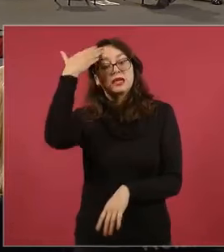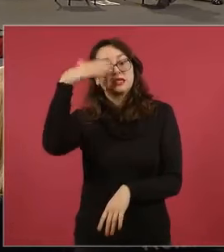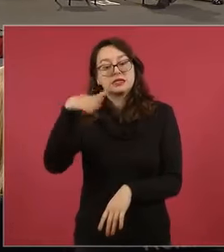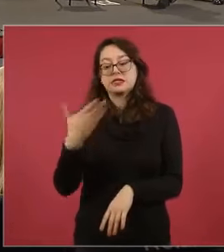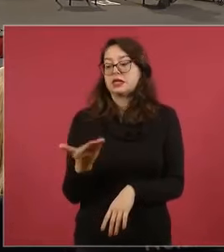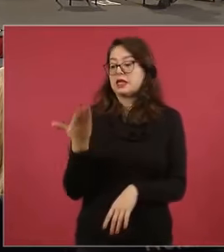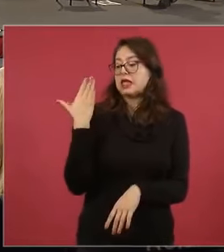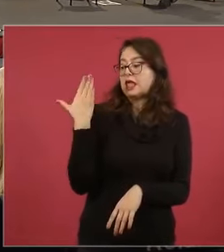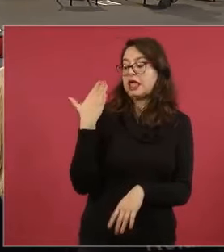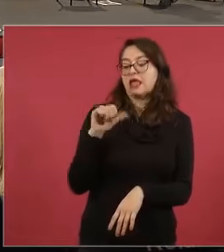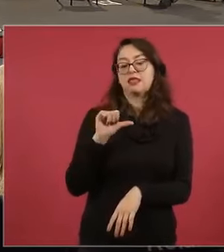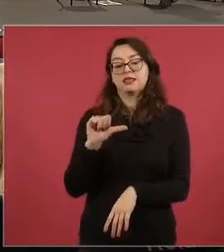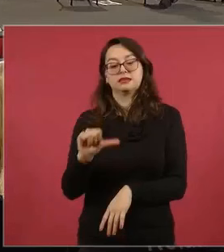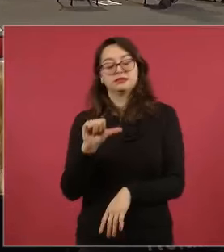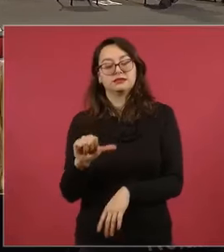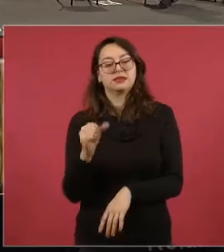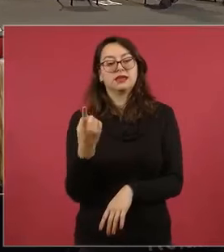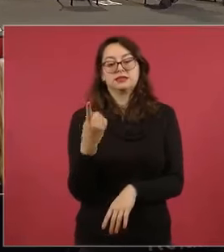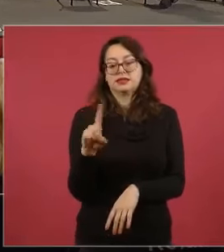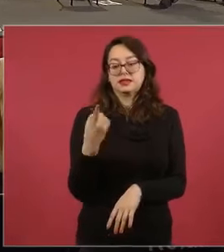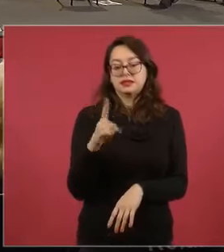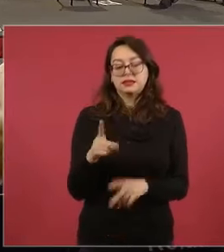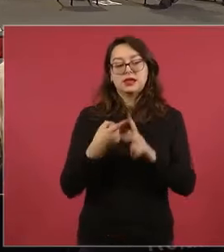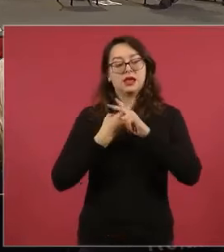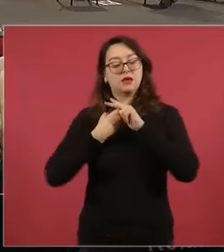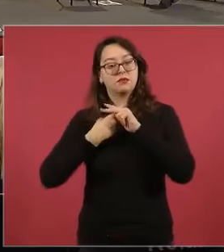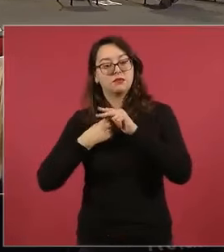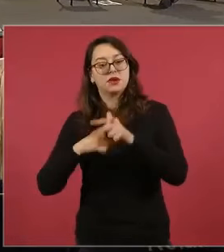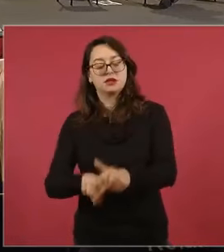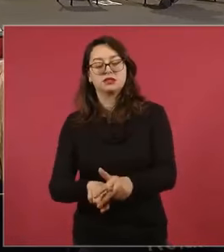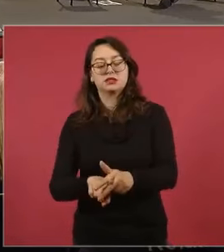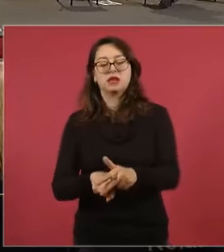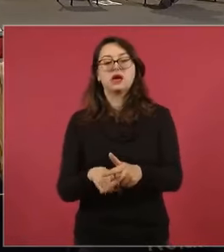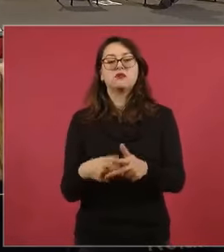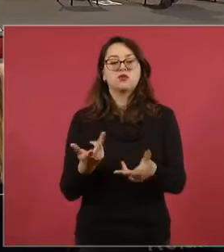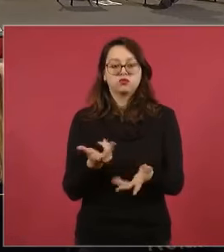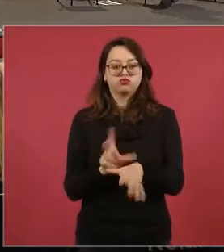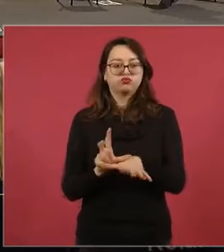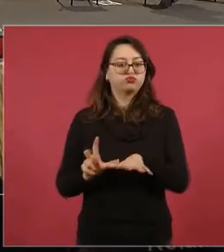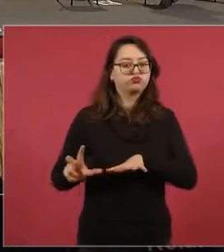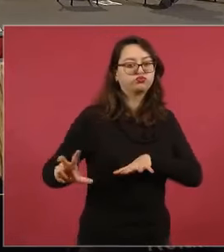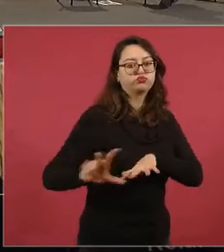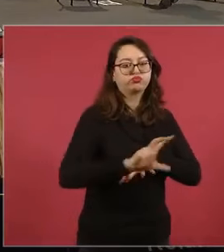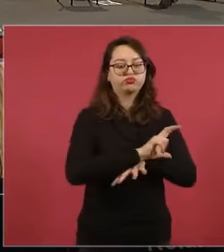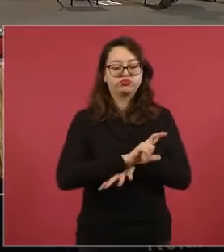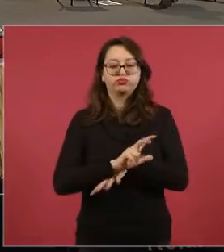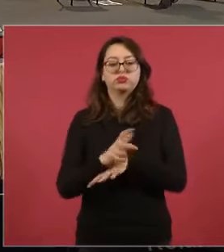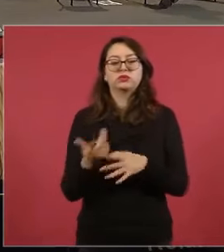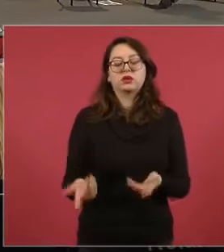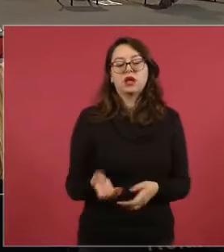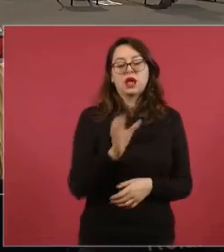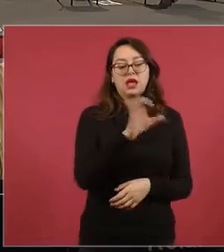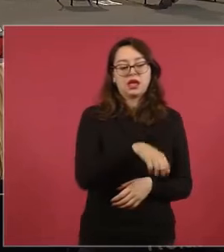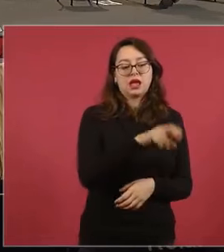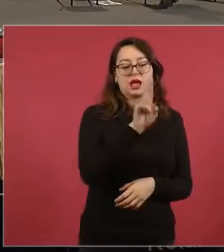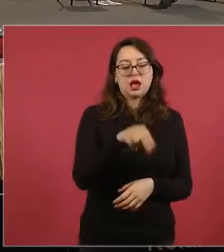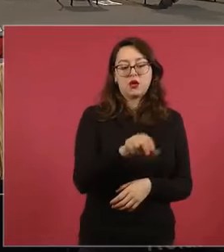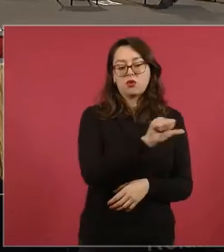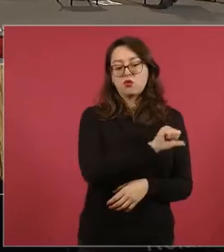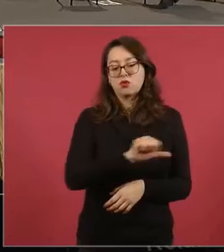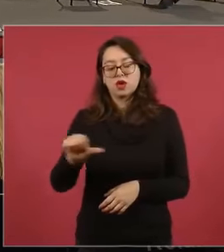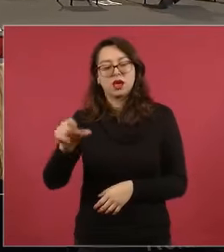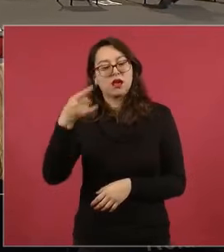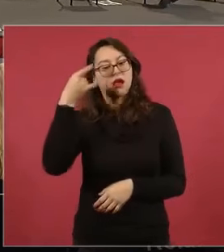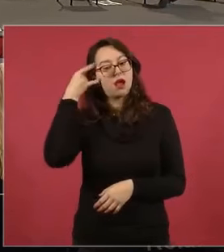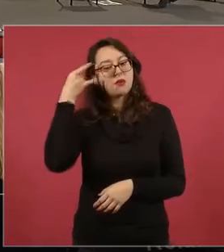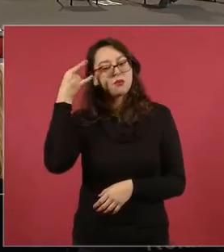16 de diciembre con cuatro servicios comerciales por día. Fueron las rutas de Cancún a San Francisco de Campeche y de